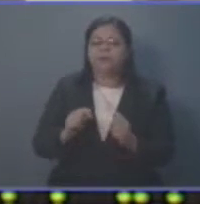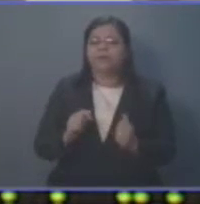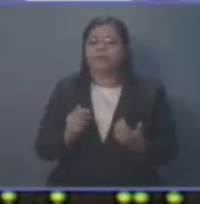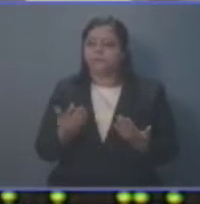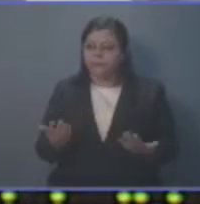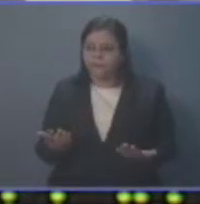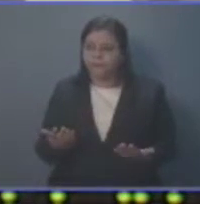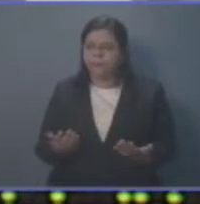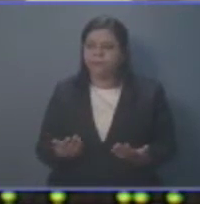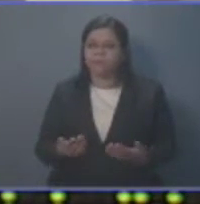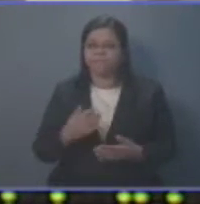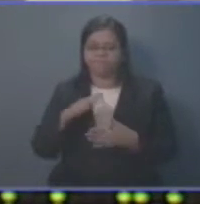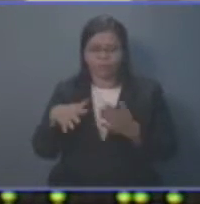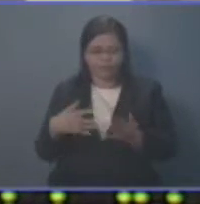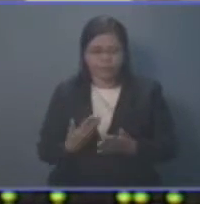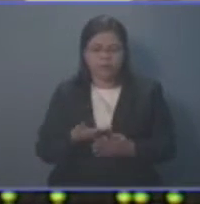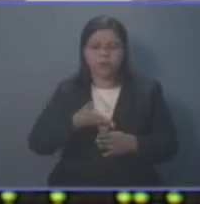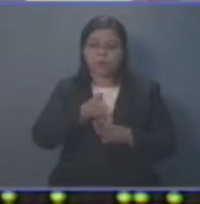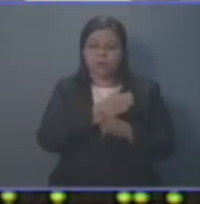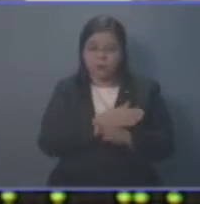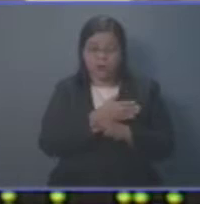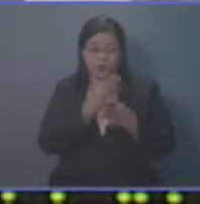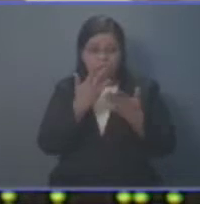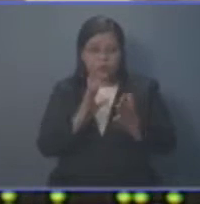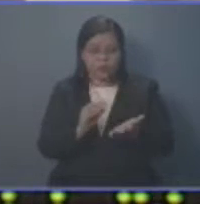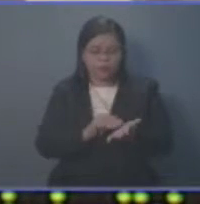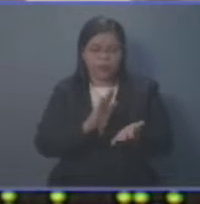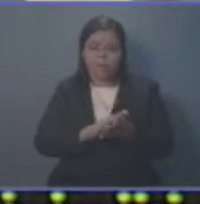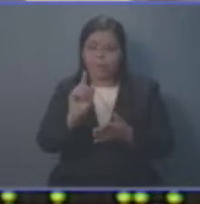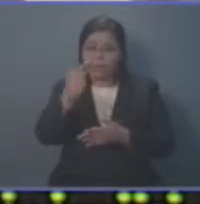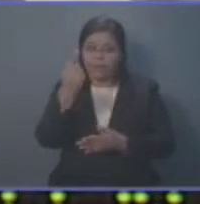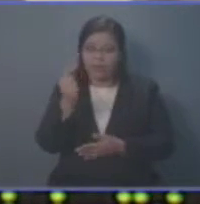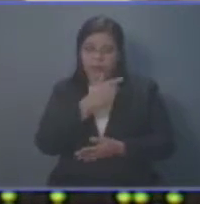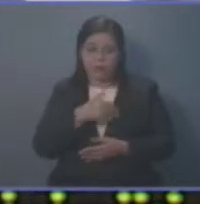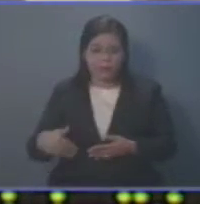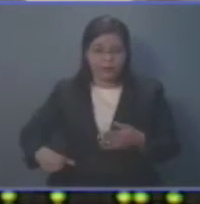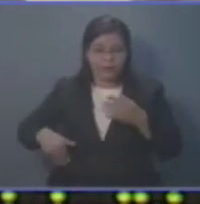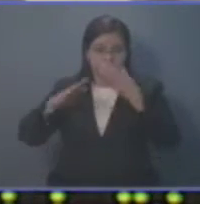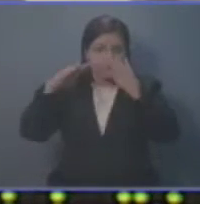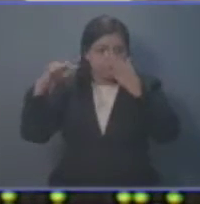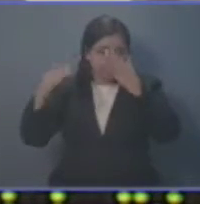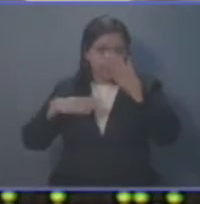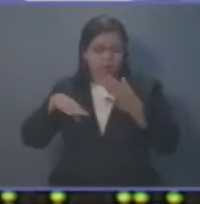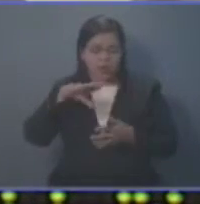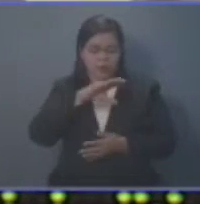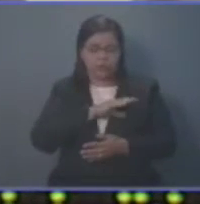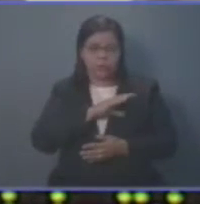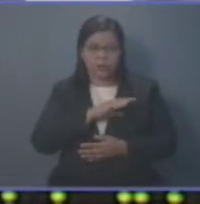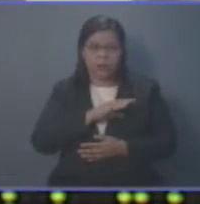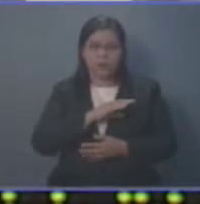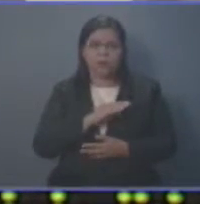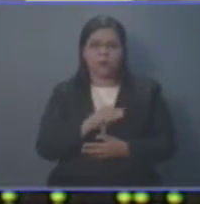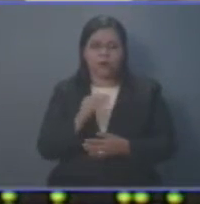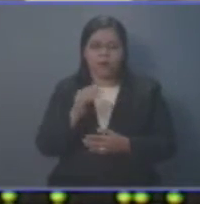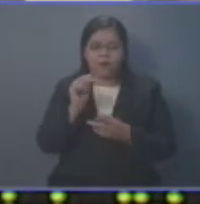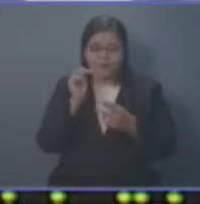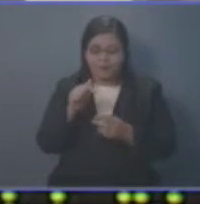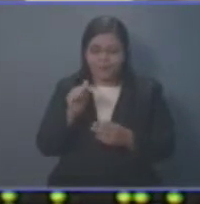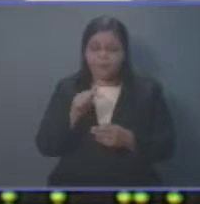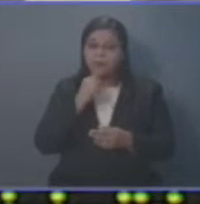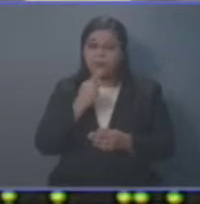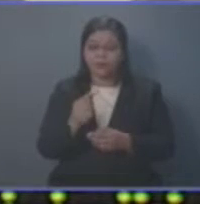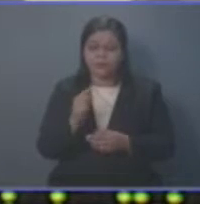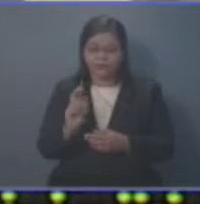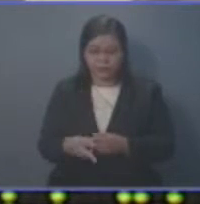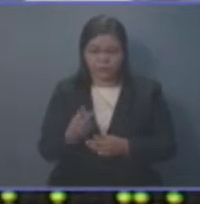referencia, para los fines previstos y previa autorización de la Presidencia de la República, el Consejo Ejecutivo del Fideicomiso en referencia mediante